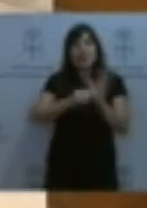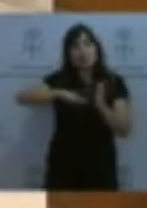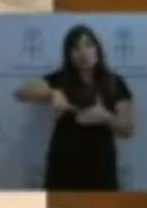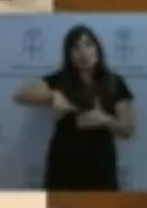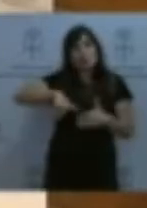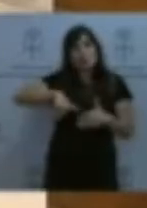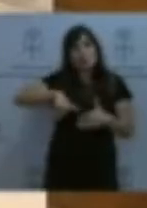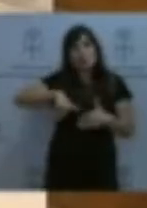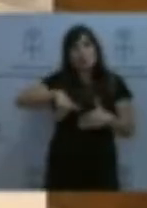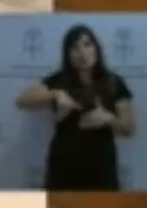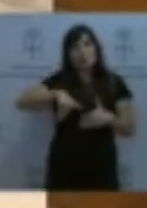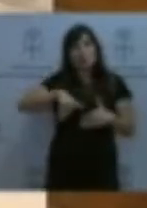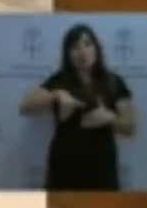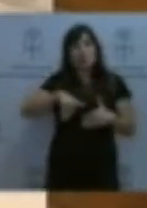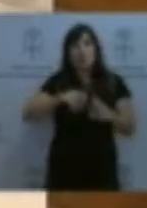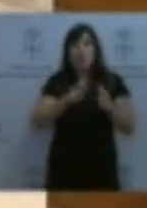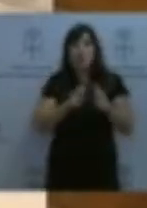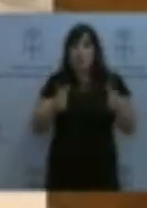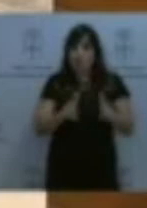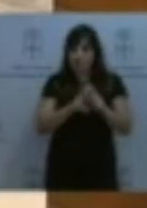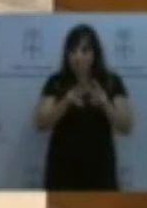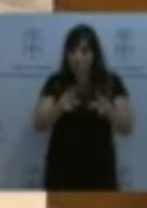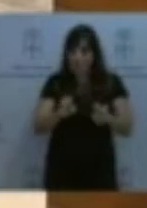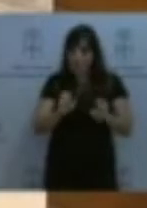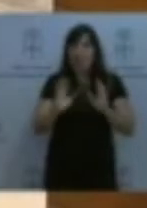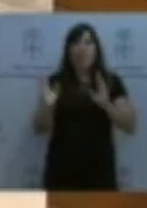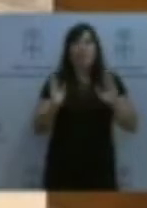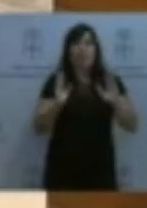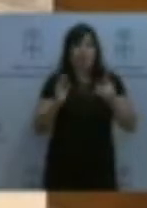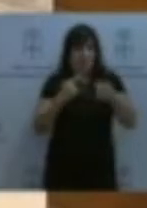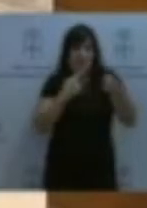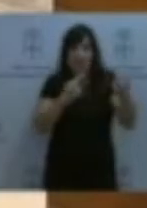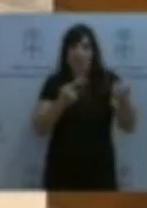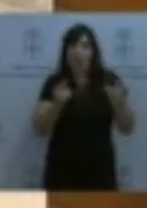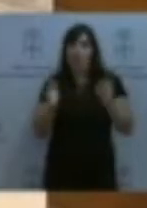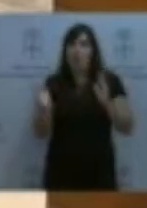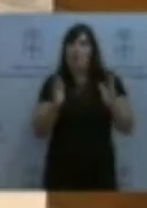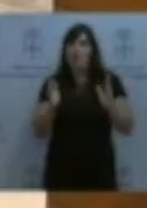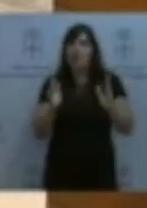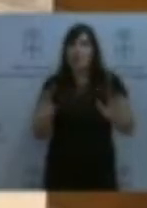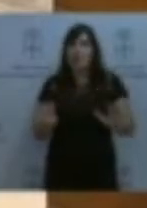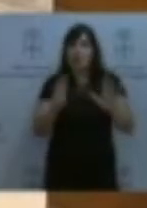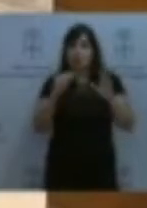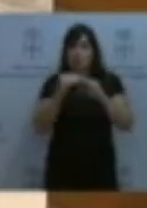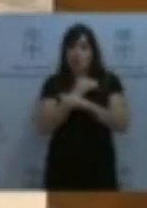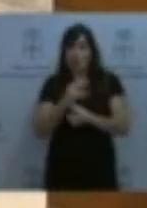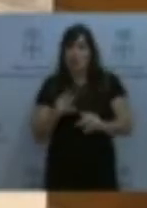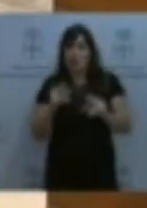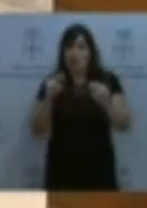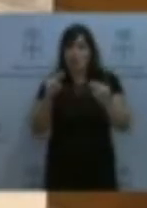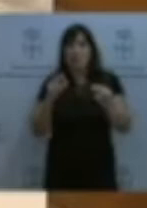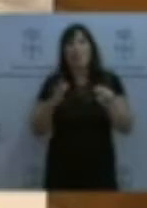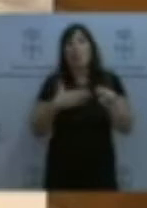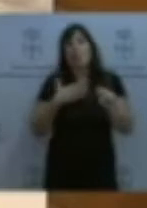social, cuyo plazo, adelanto, finaliza el próximo 8 de octubre, aunque probablemente hay una nueva regulación. Están acogidos al bono social